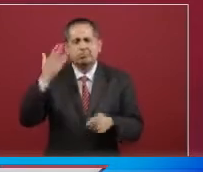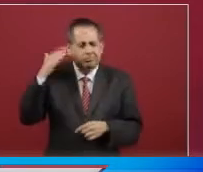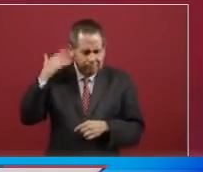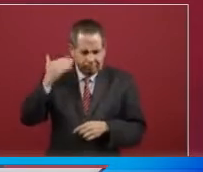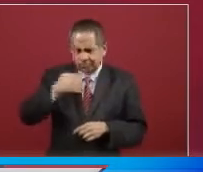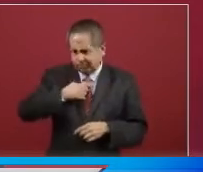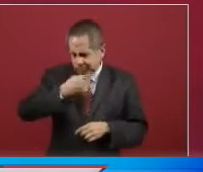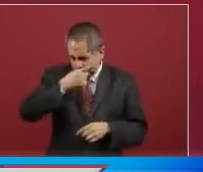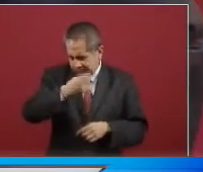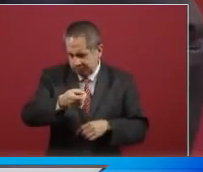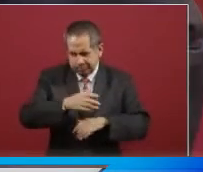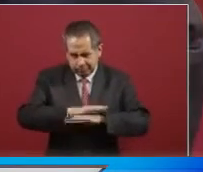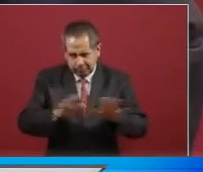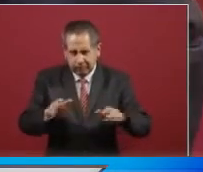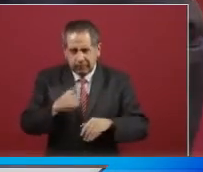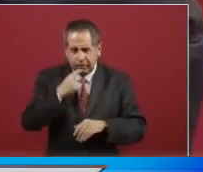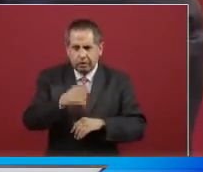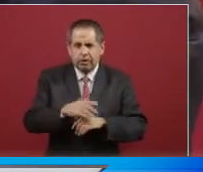mencioné,